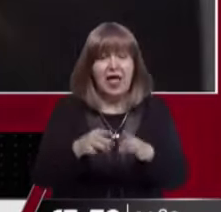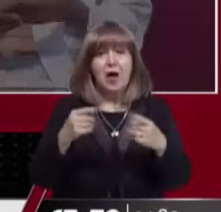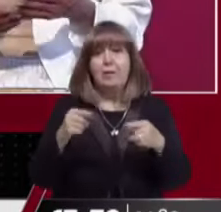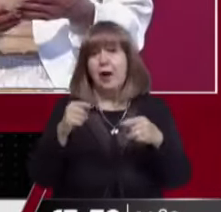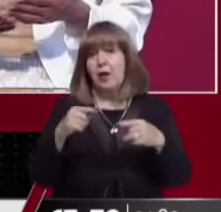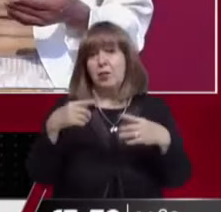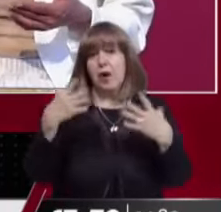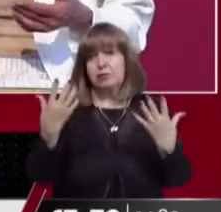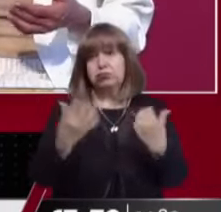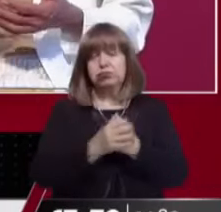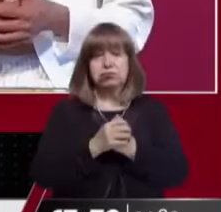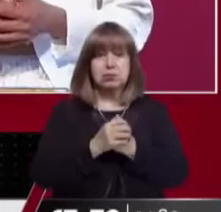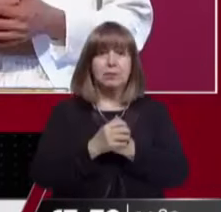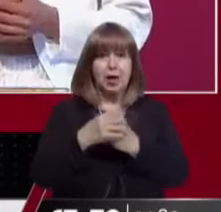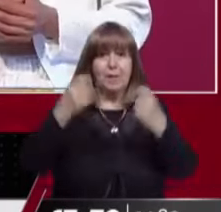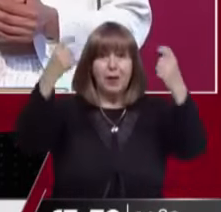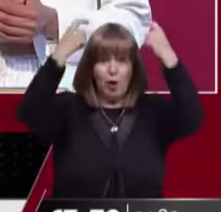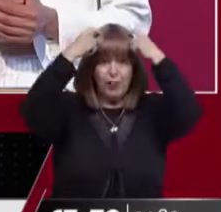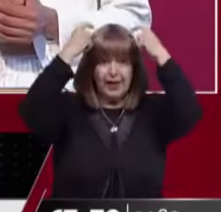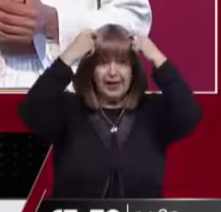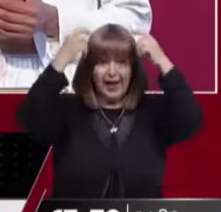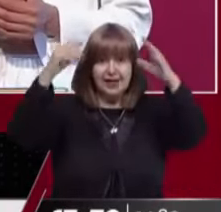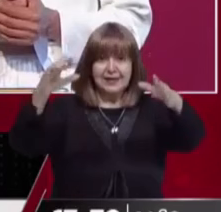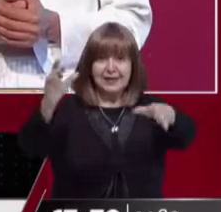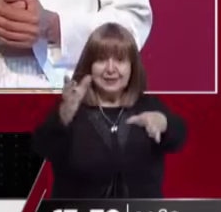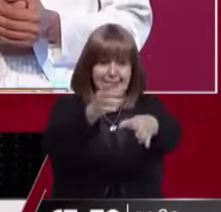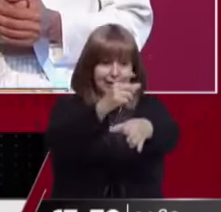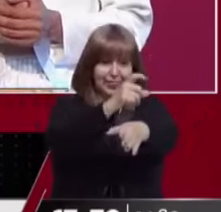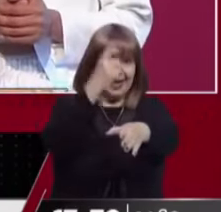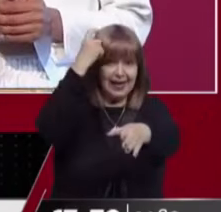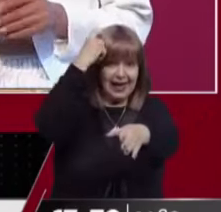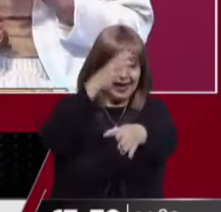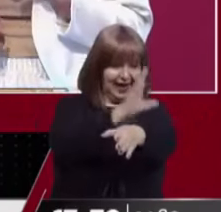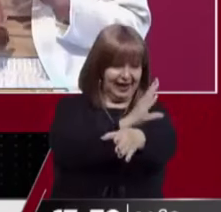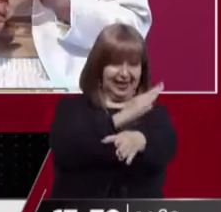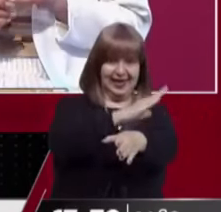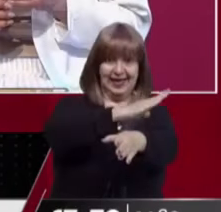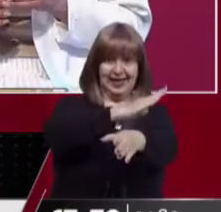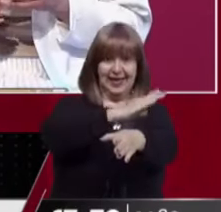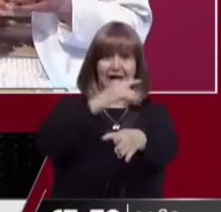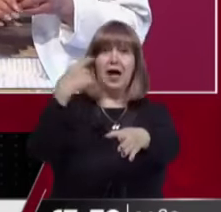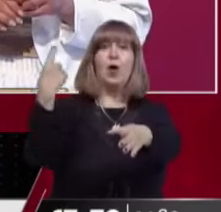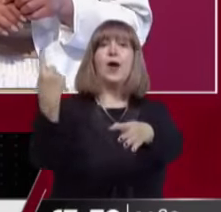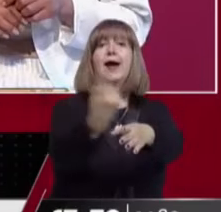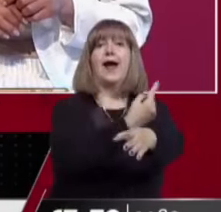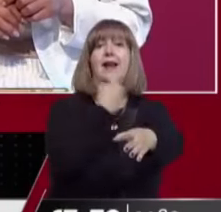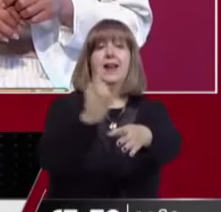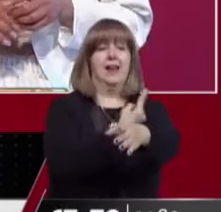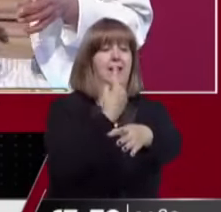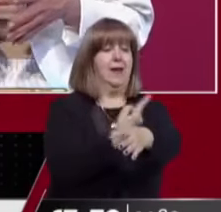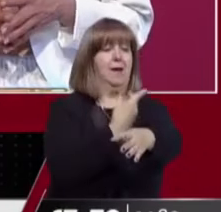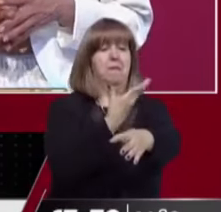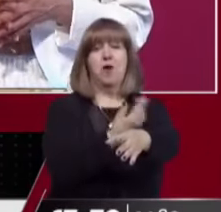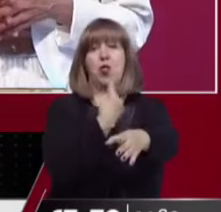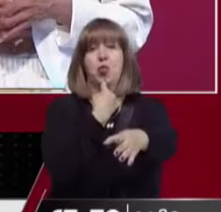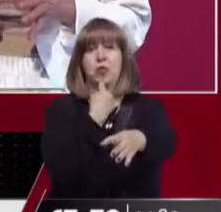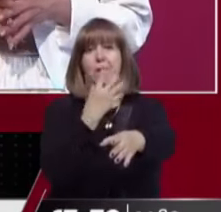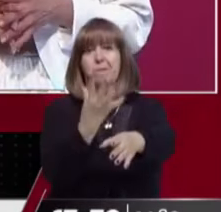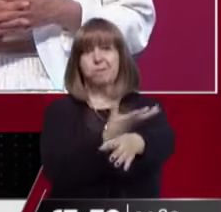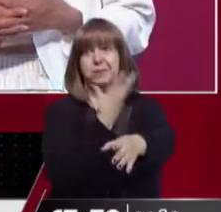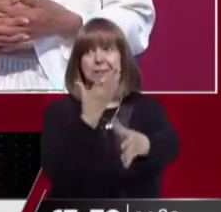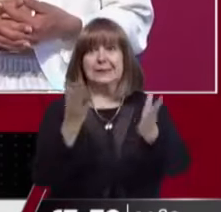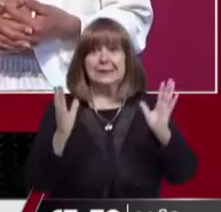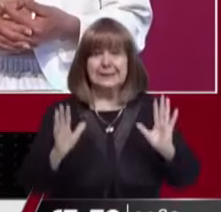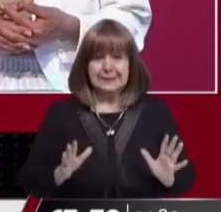las 3. Bueno, estamos con hoy, una diferencia horaria. Mañana y pasado van a estar claro. cerrados. Tienen una hora menos ustedes, sí. 12:56, y a las 13 leí